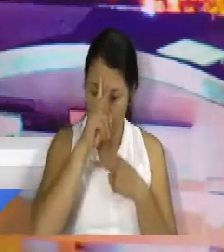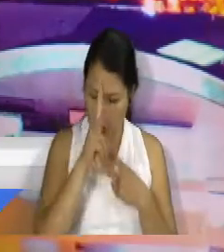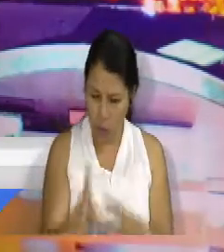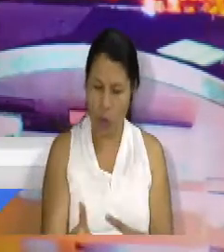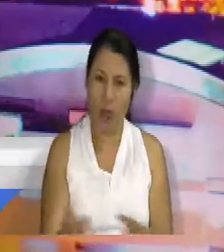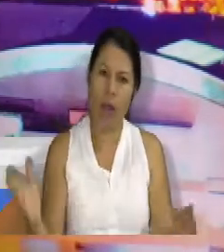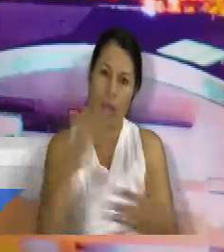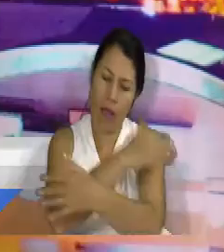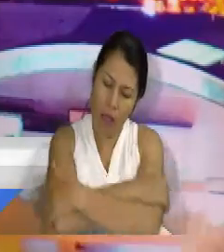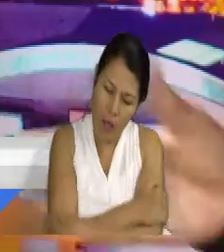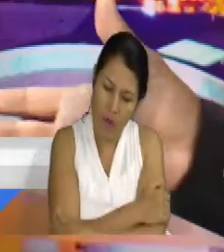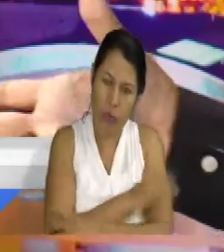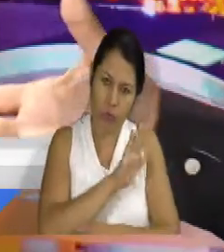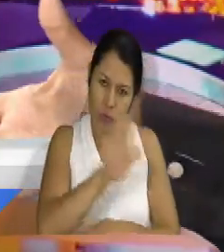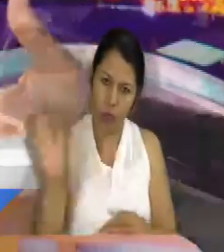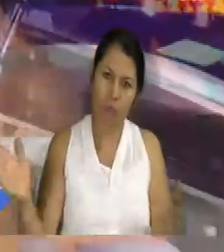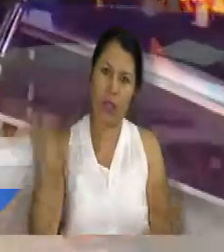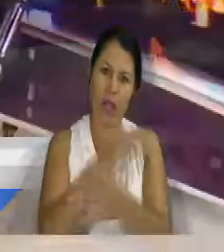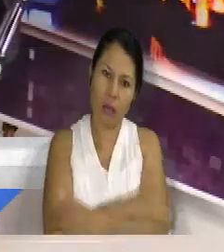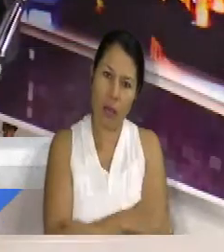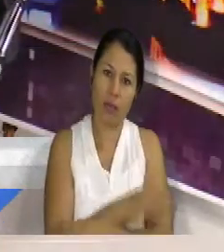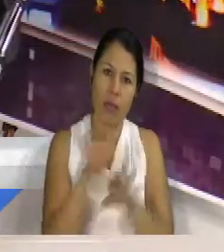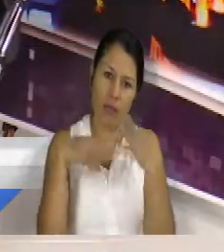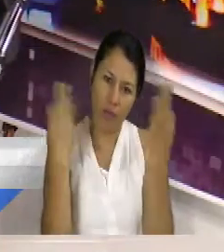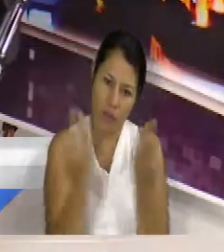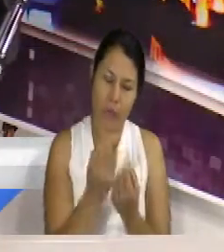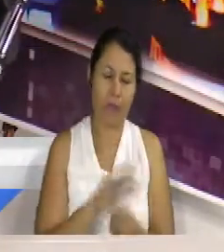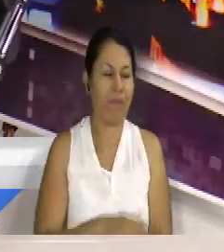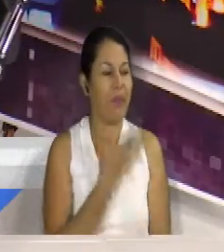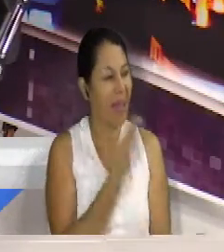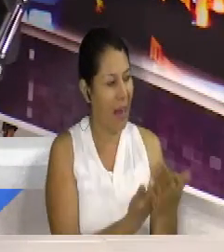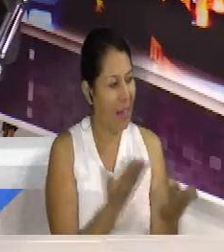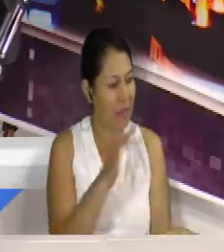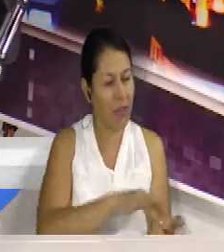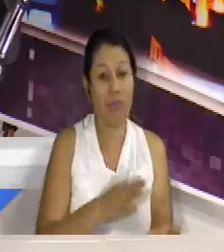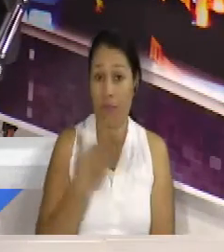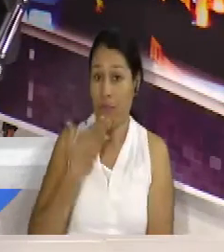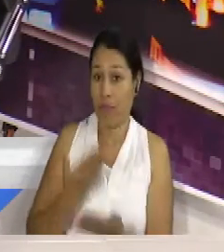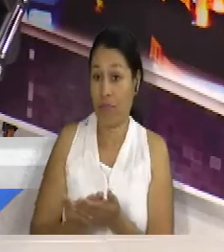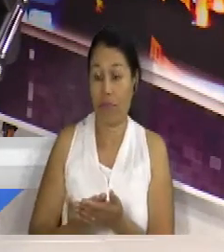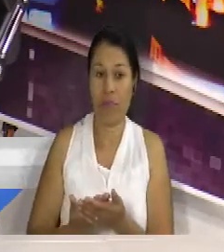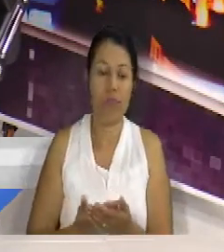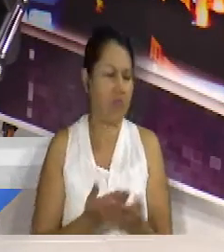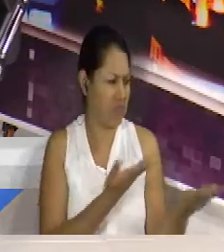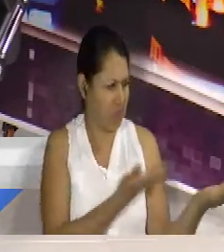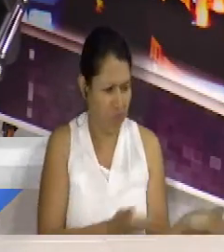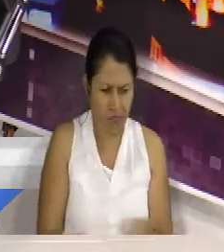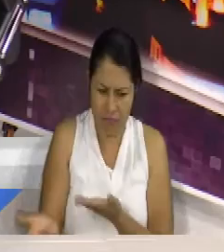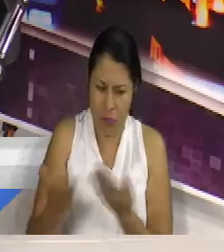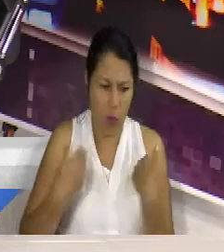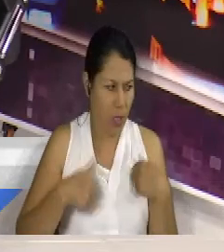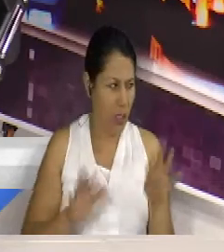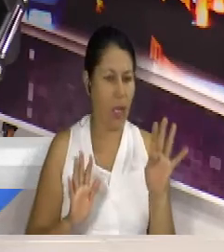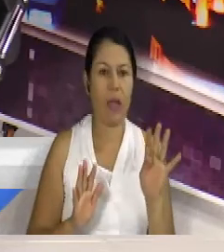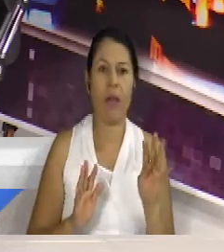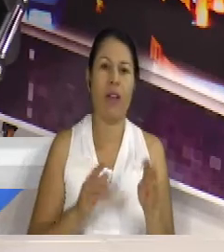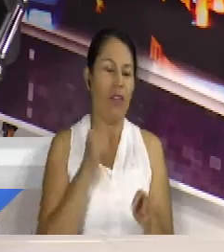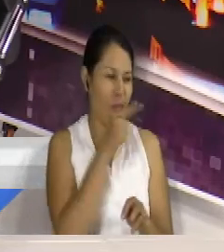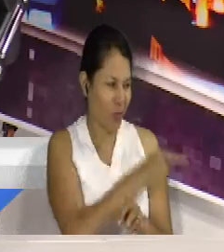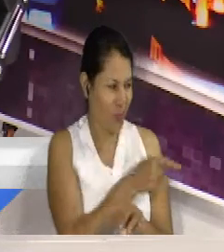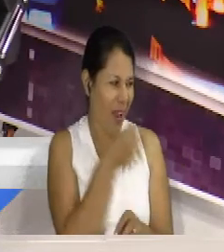a sus familiares. David, gracias por aceptar este Muchas invitación. Gracias, Pedro. Aquí siempre lo esperamos. Sí, señor. Además que usted hace programas de televisión y muy